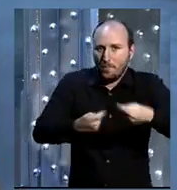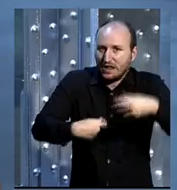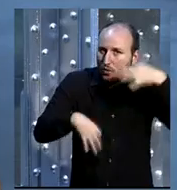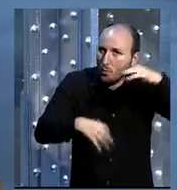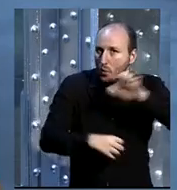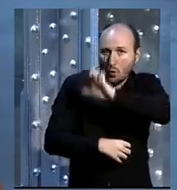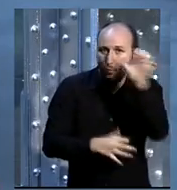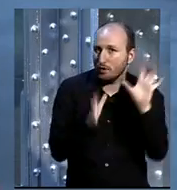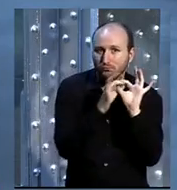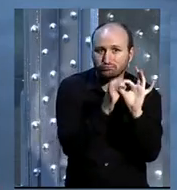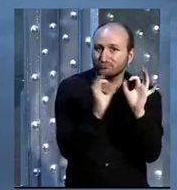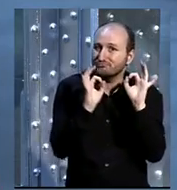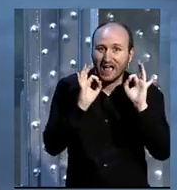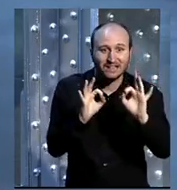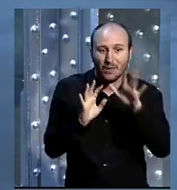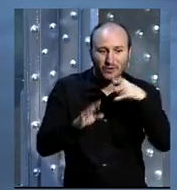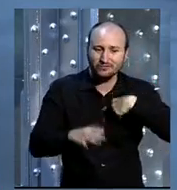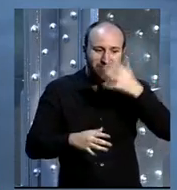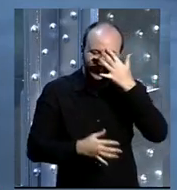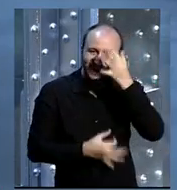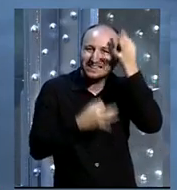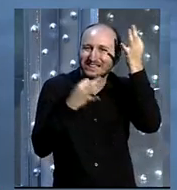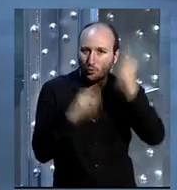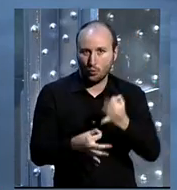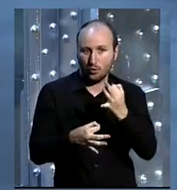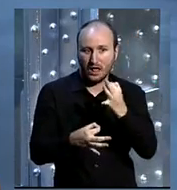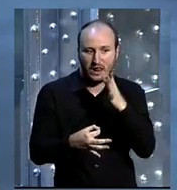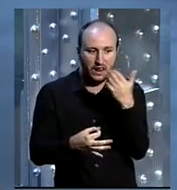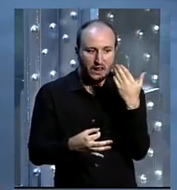europeo, pero yo estoy convencida que en muy pocos años